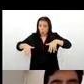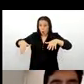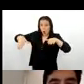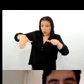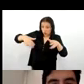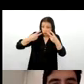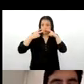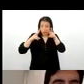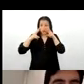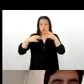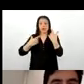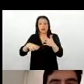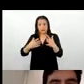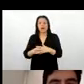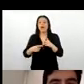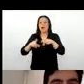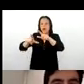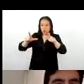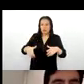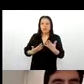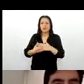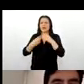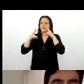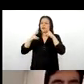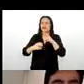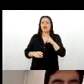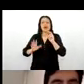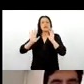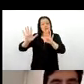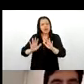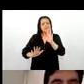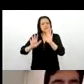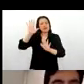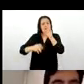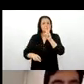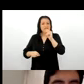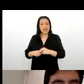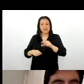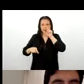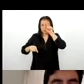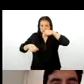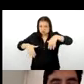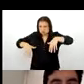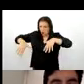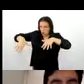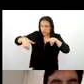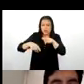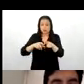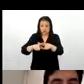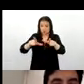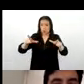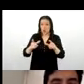Hay ocasiones donde se pueden avistar 10, 15, 20 cóndores, tenemos un centro de interpretación donde